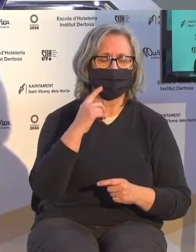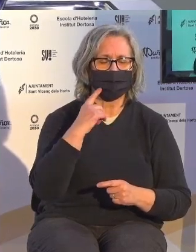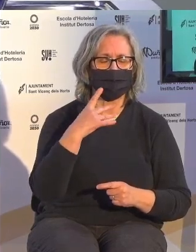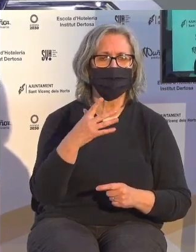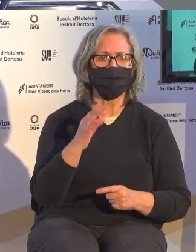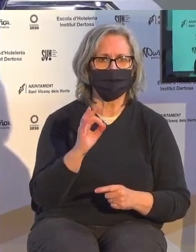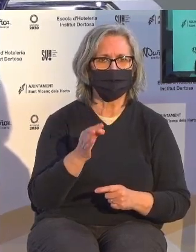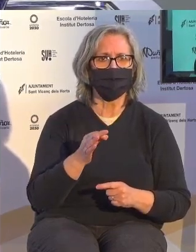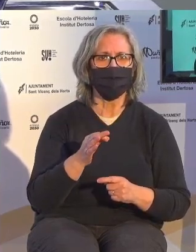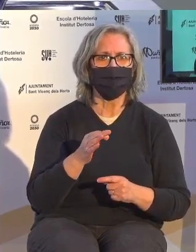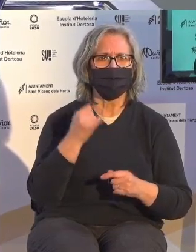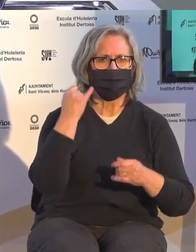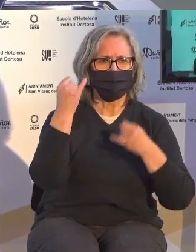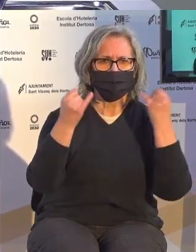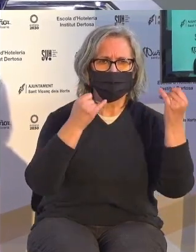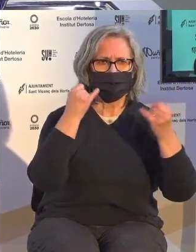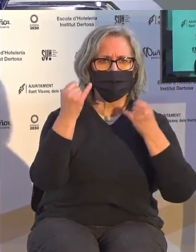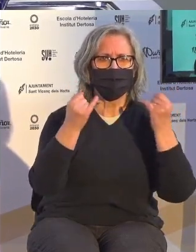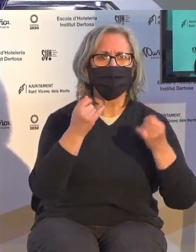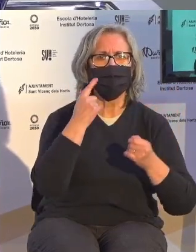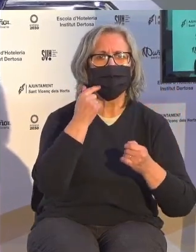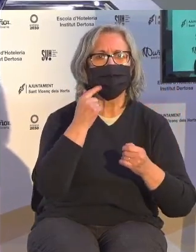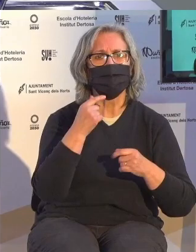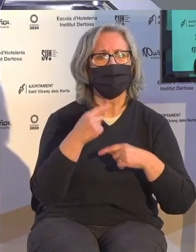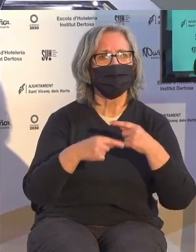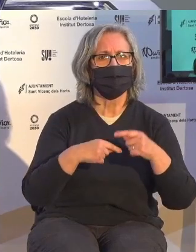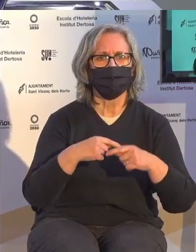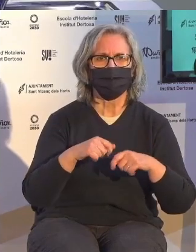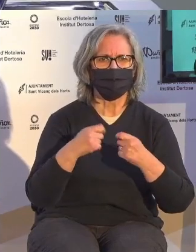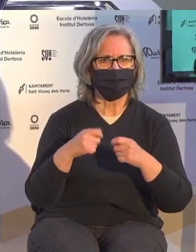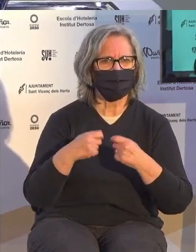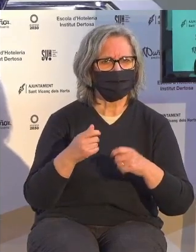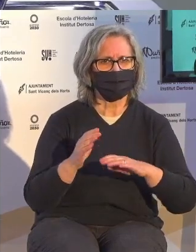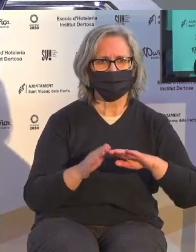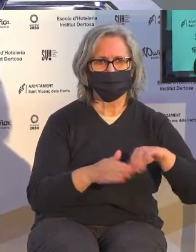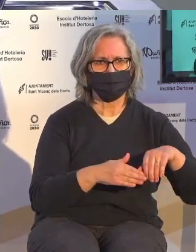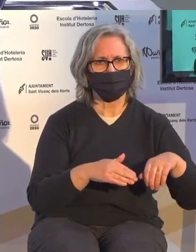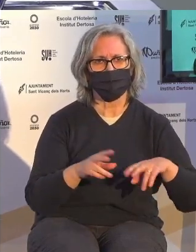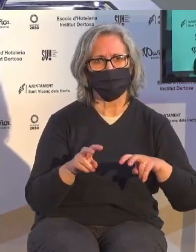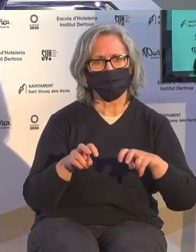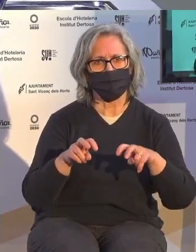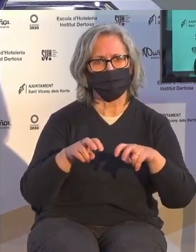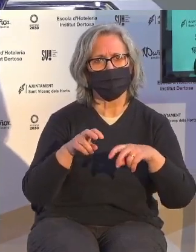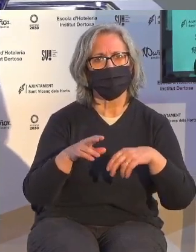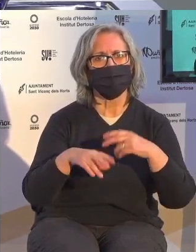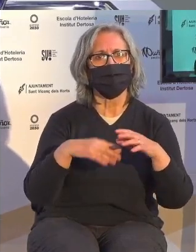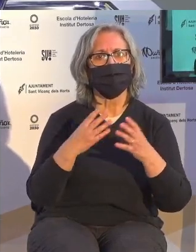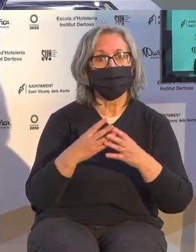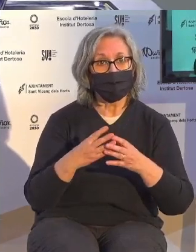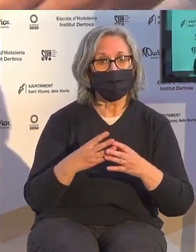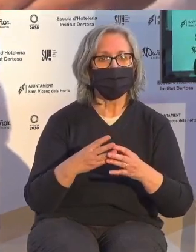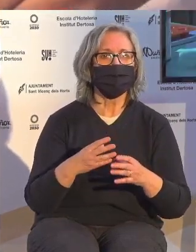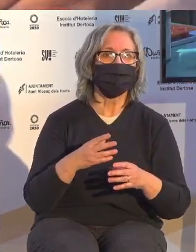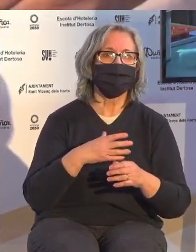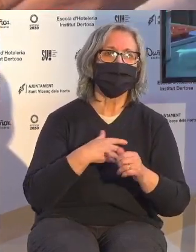la cocina pensando siempre a quebrar las reglas que ha establecido en la cocina muchos años